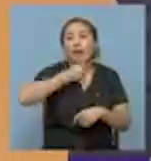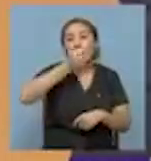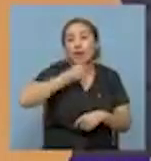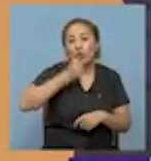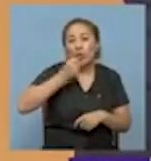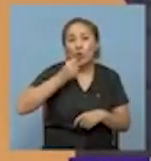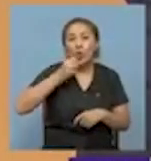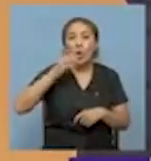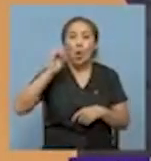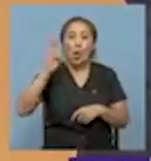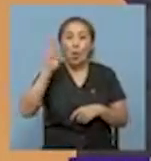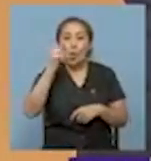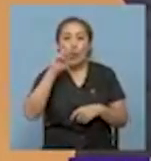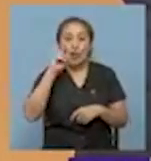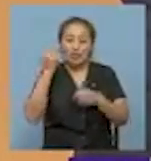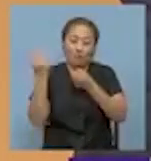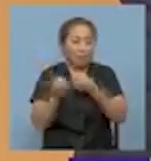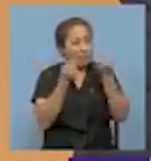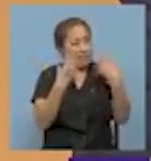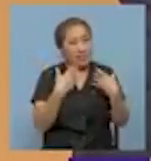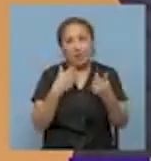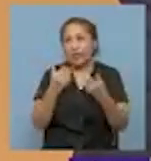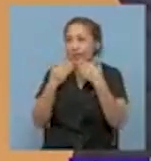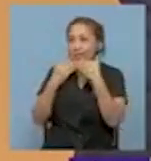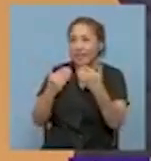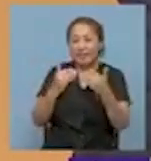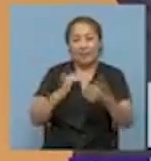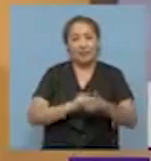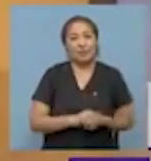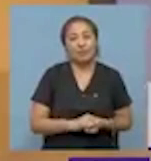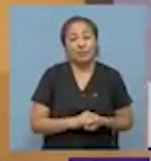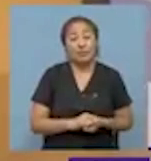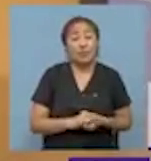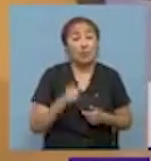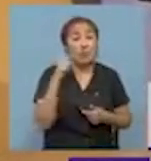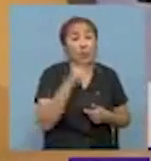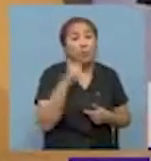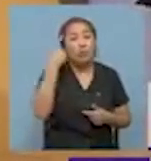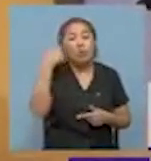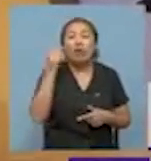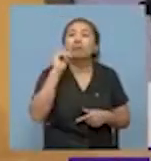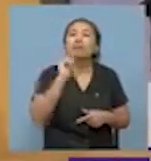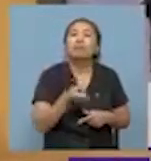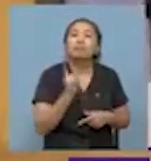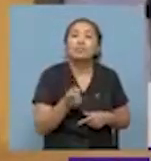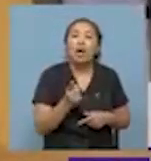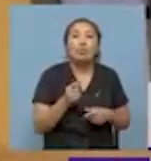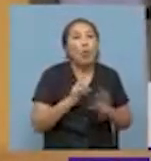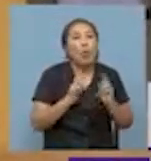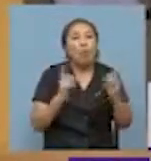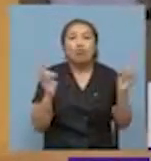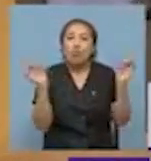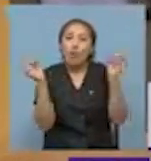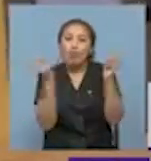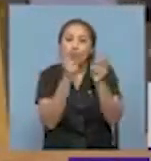mariano obarrio bienvenido gracias por estar aquí gracias y bueno por qué causa tanta polémica en los